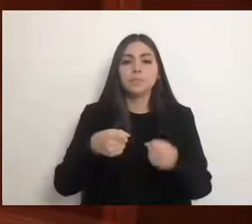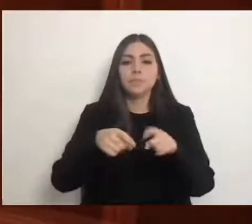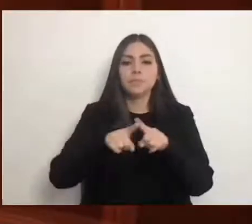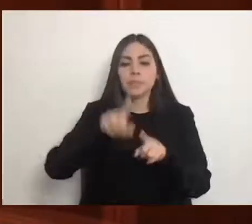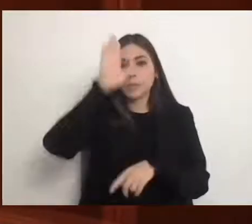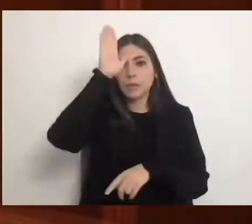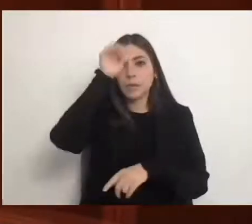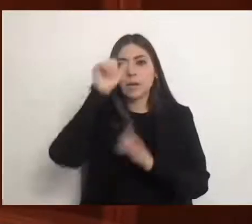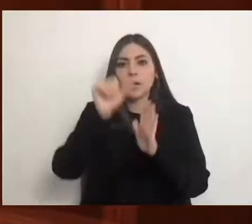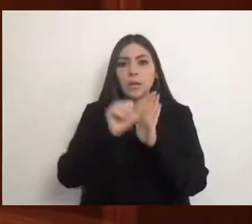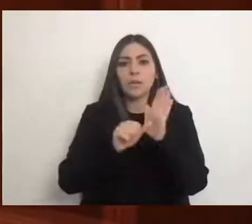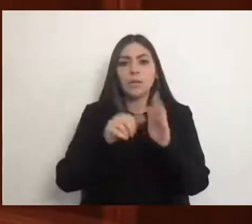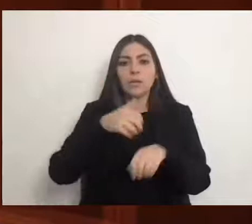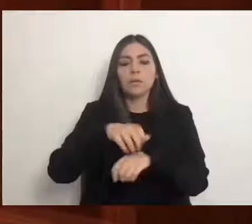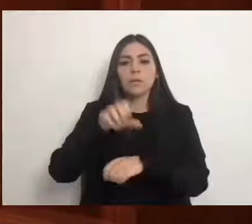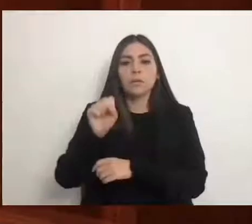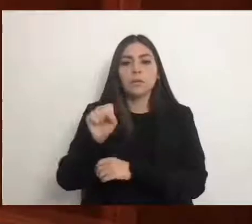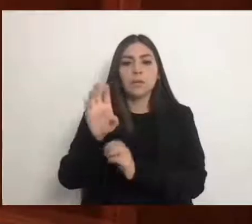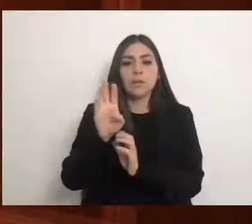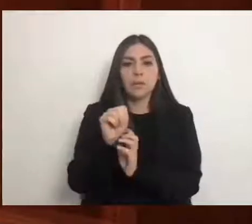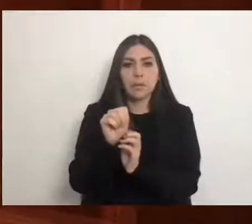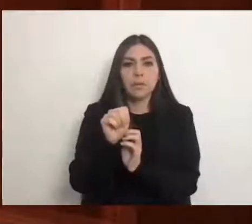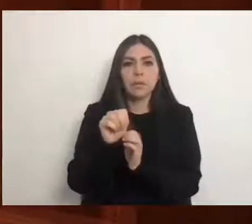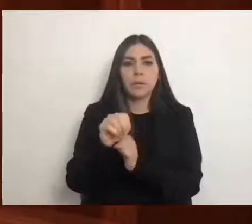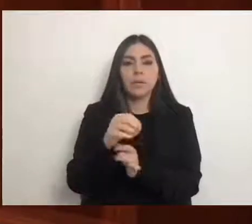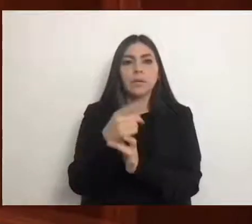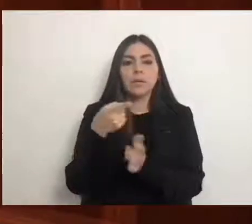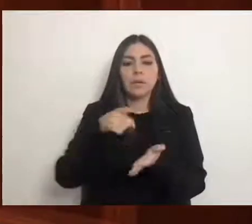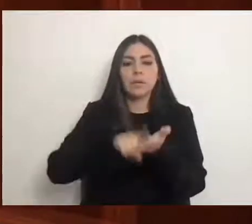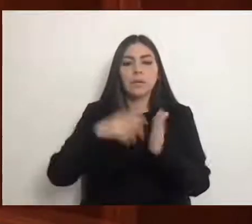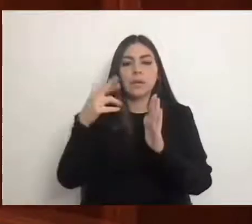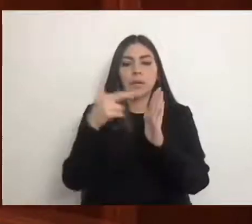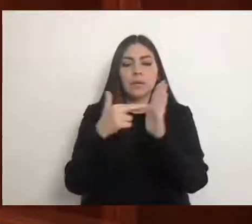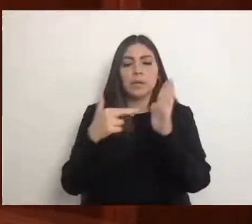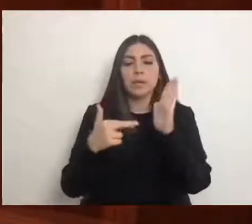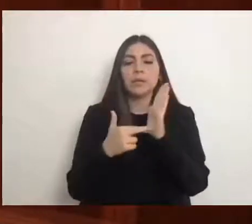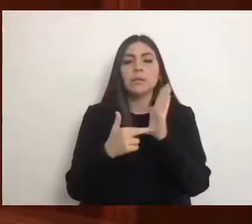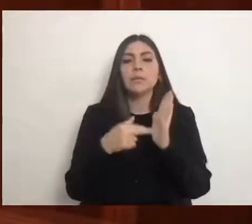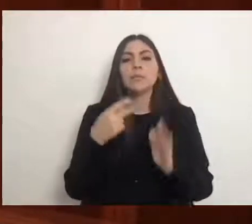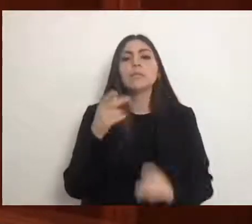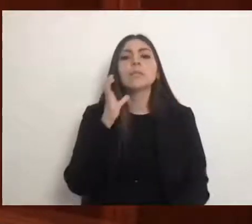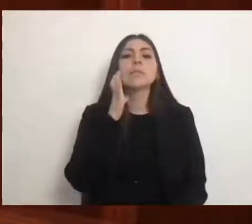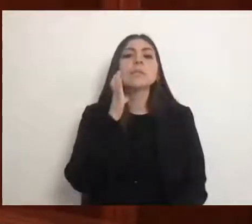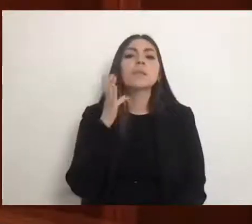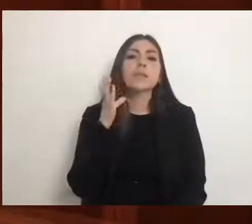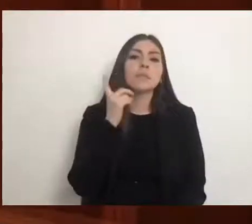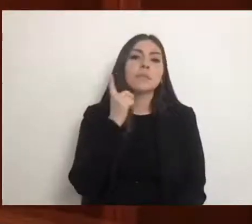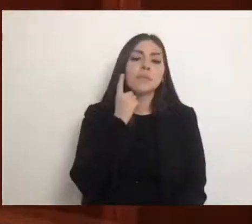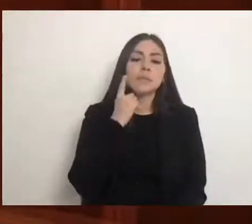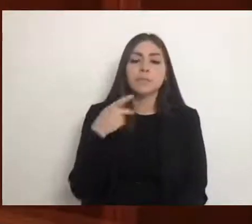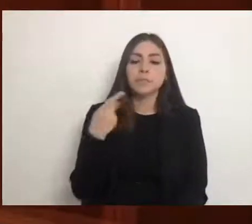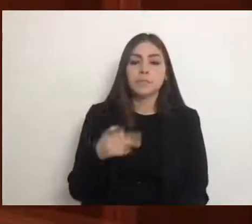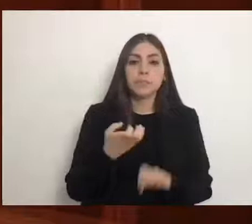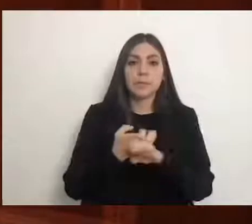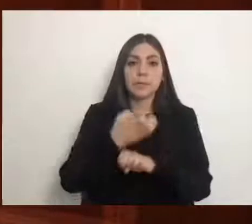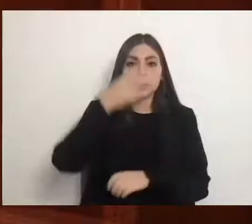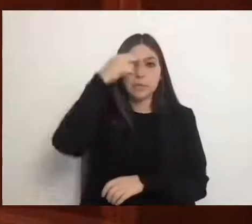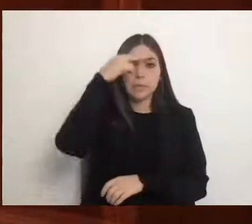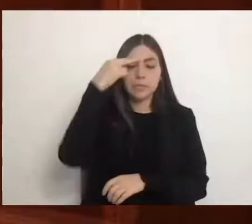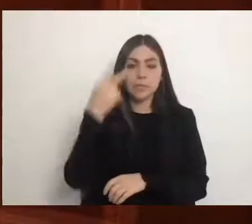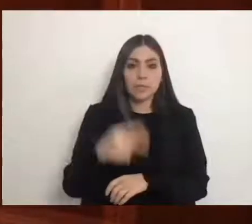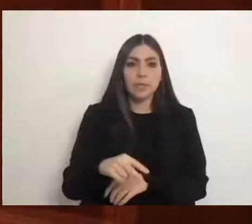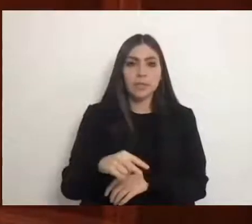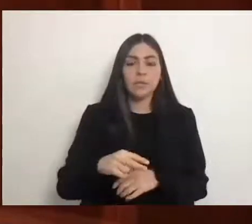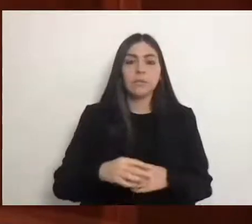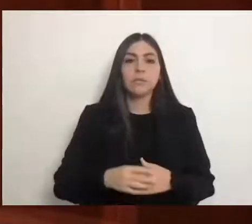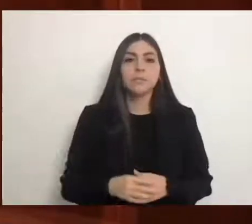el artículo 69 del Reglamento del Poder Legislativo del Estado Libre y Soberano de México,